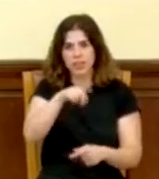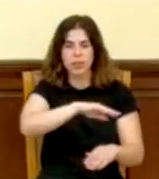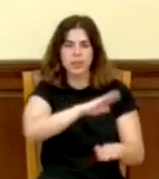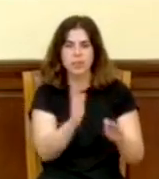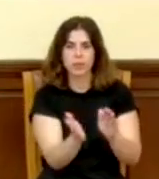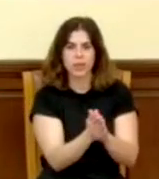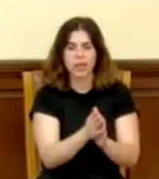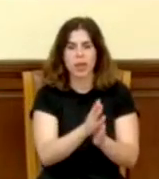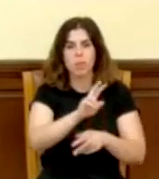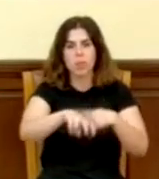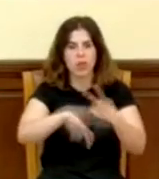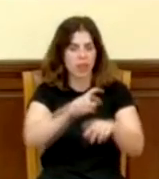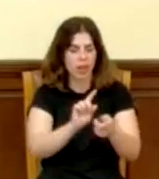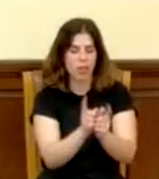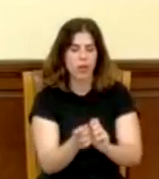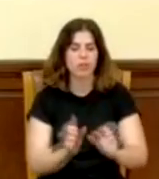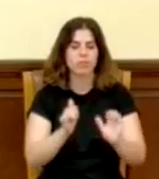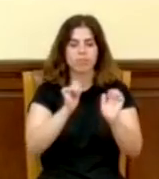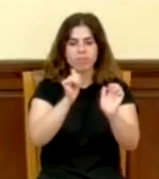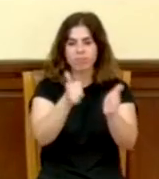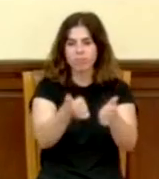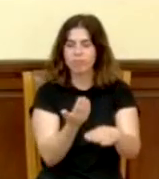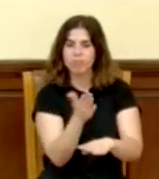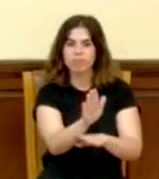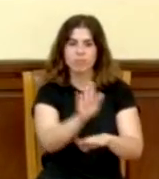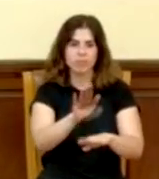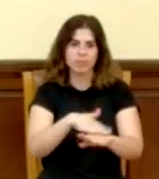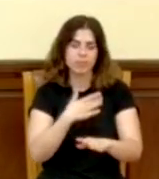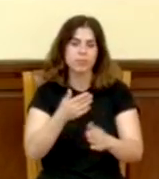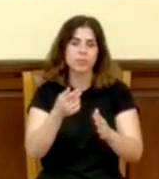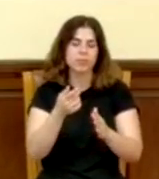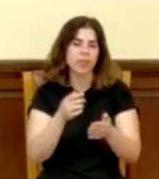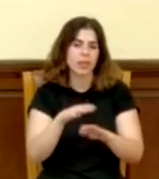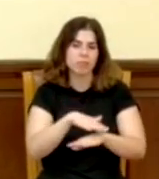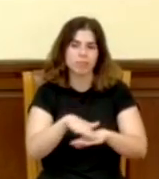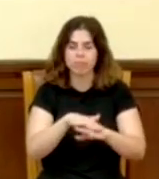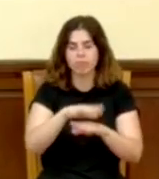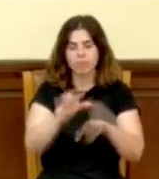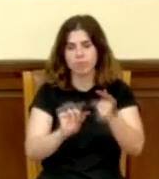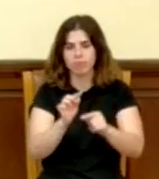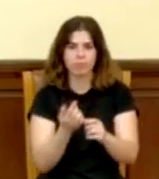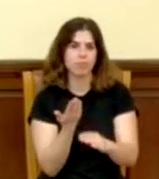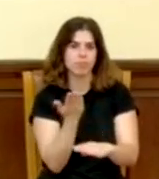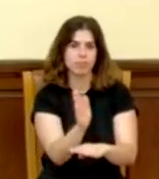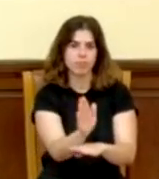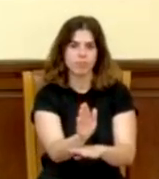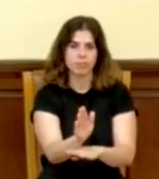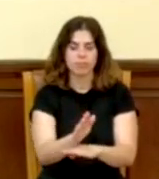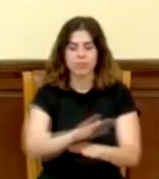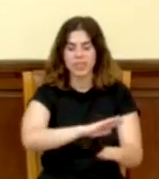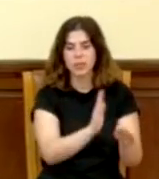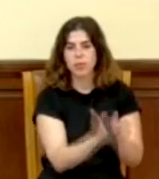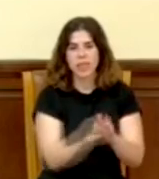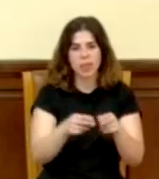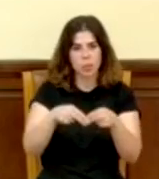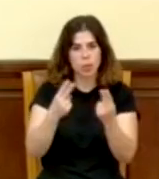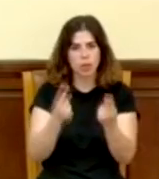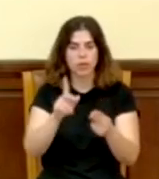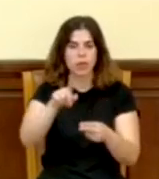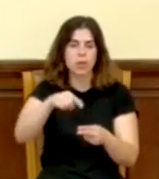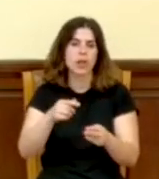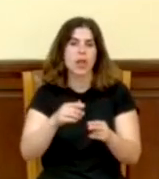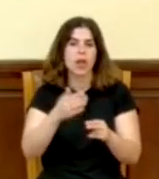de modificación en los términos procedimentales que se establece para la aprobación del presupuesto, con la exposición del expediente al público mediante anuncio